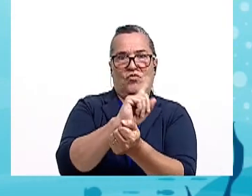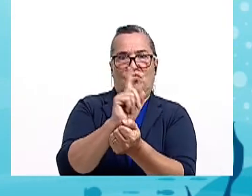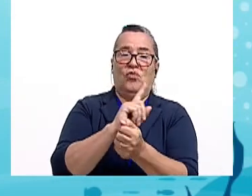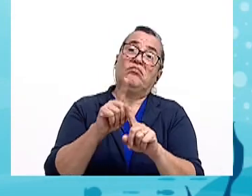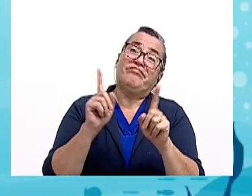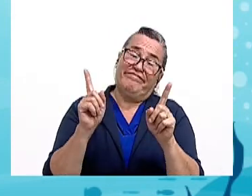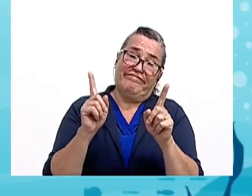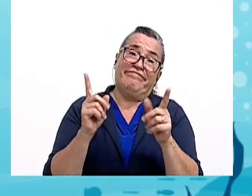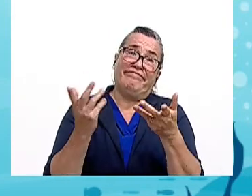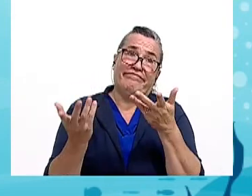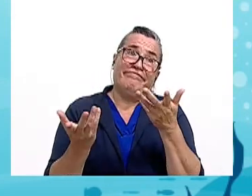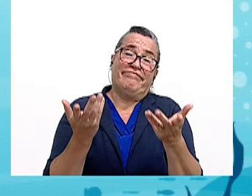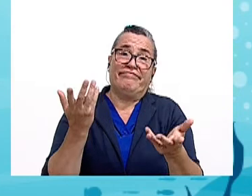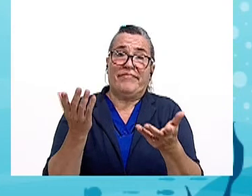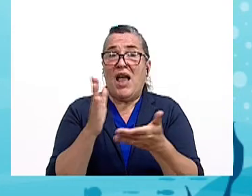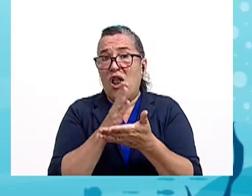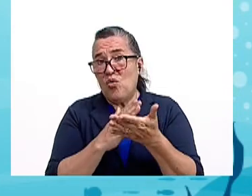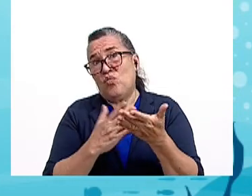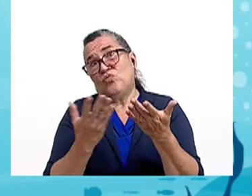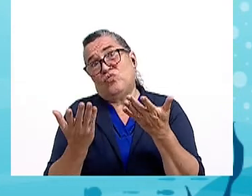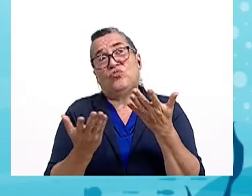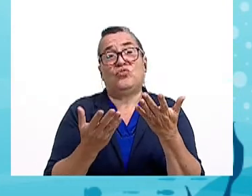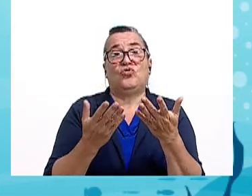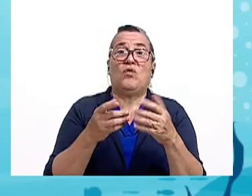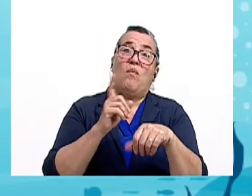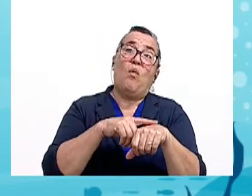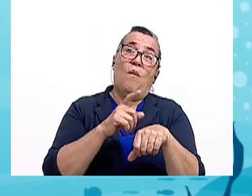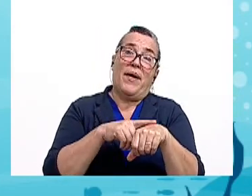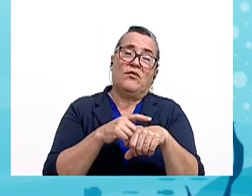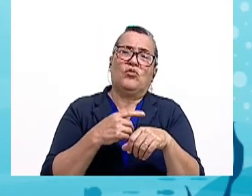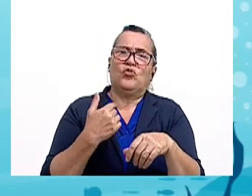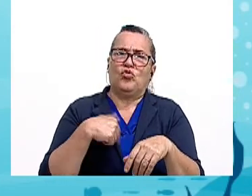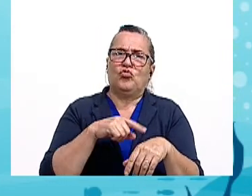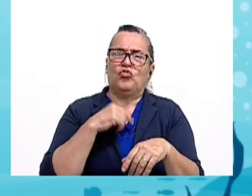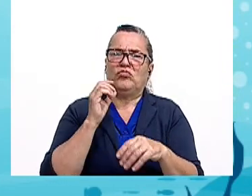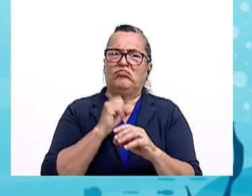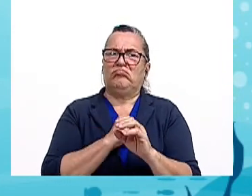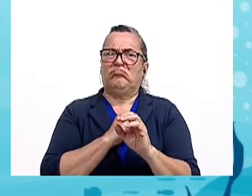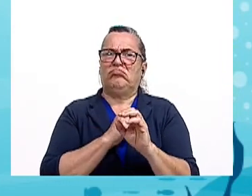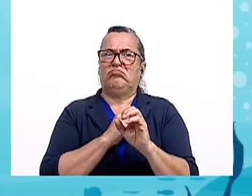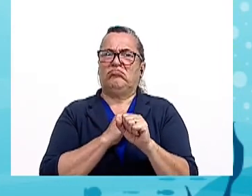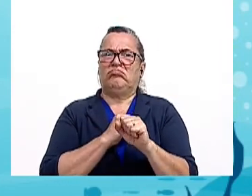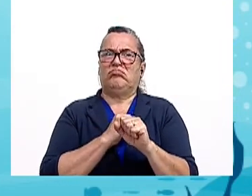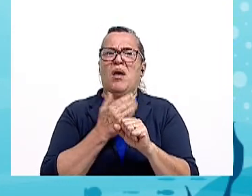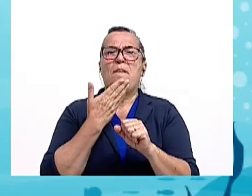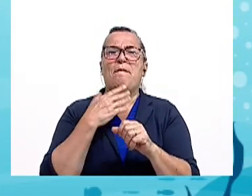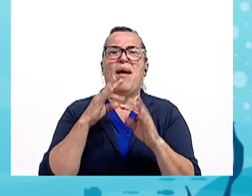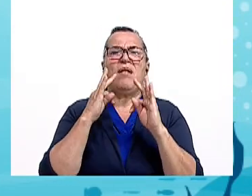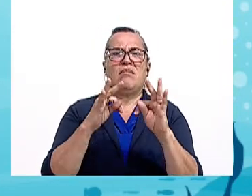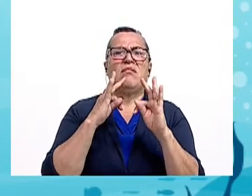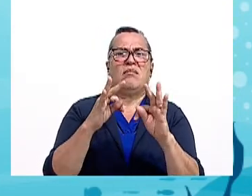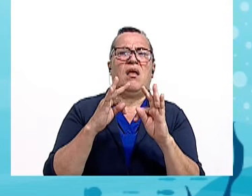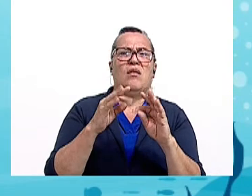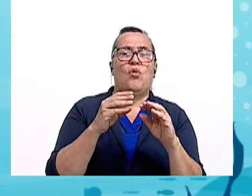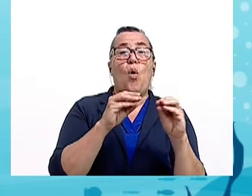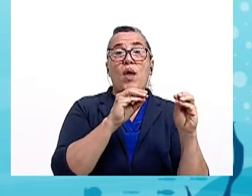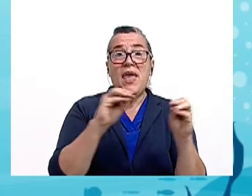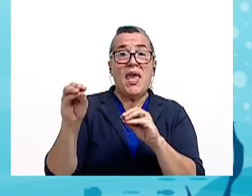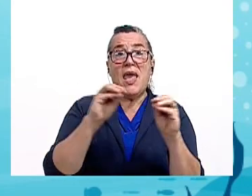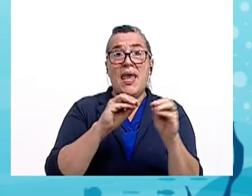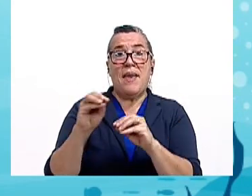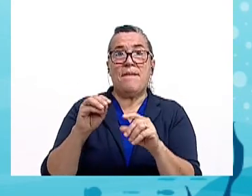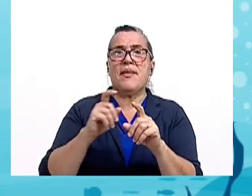Sin embargo, en algunos momentos hemos podido notar la trata de personas, que eso hay